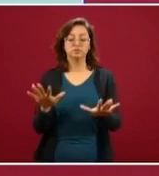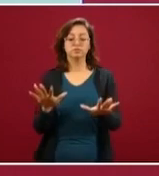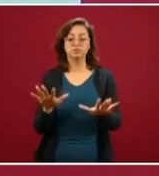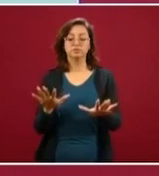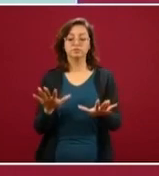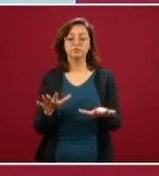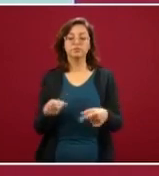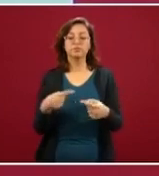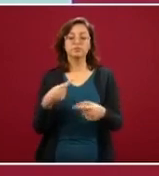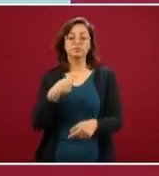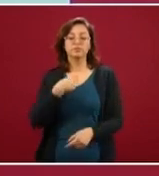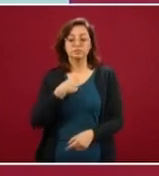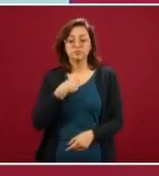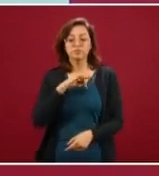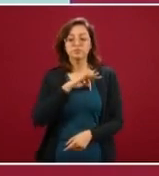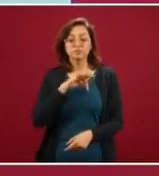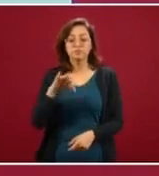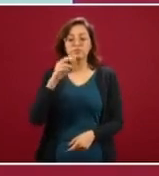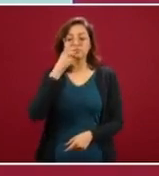personal